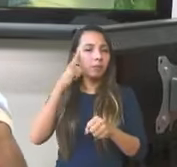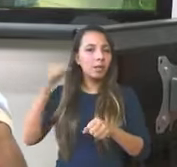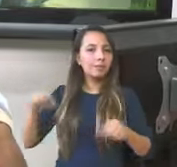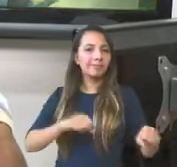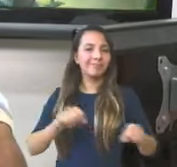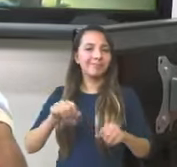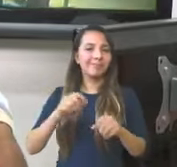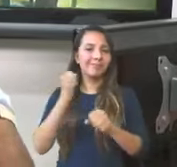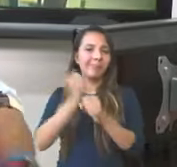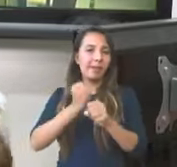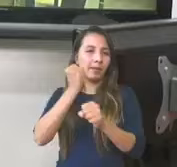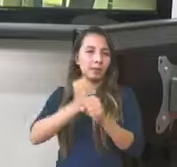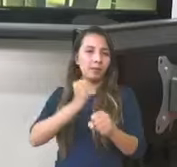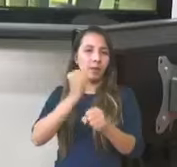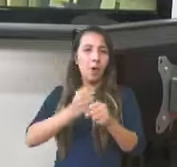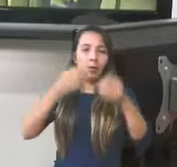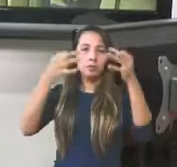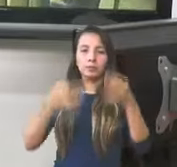pendiente de lo que se esté